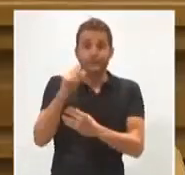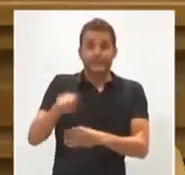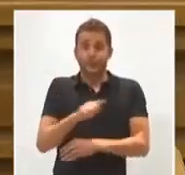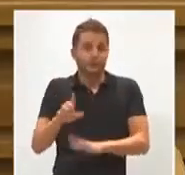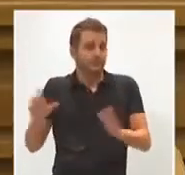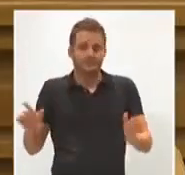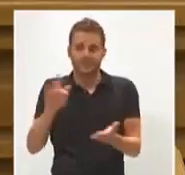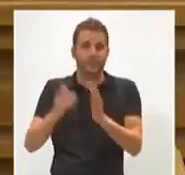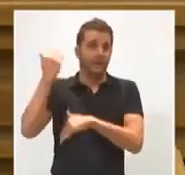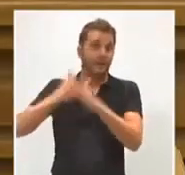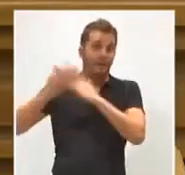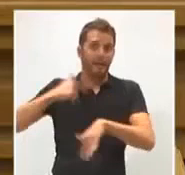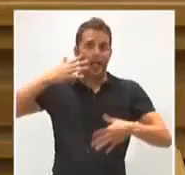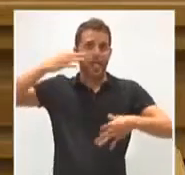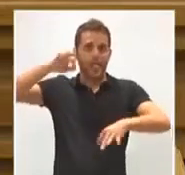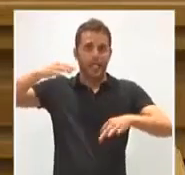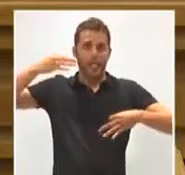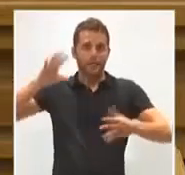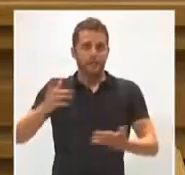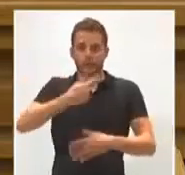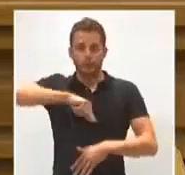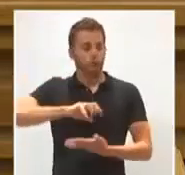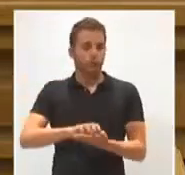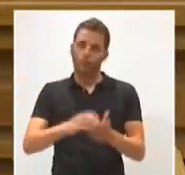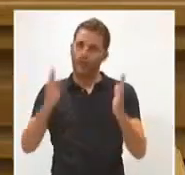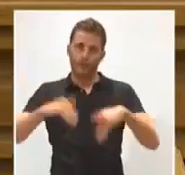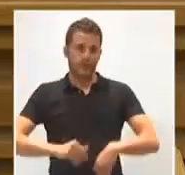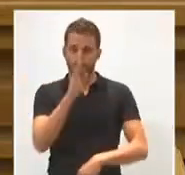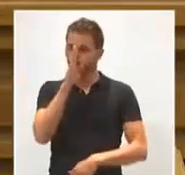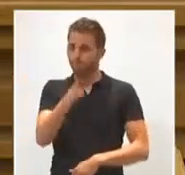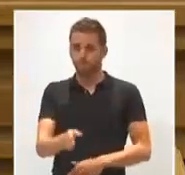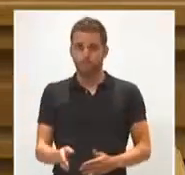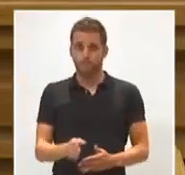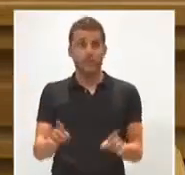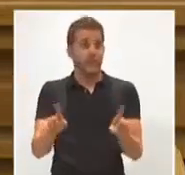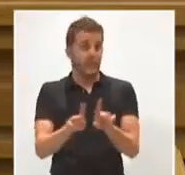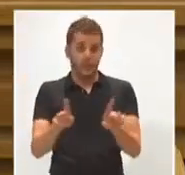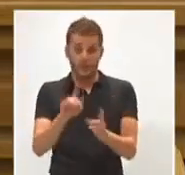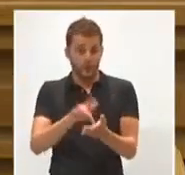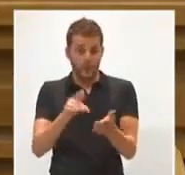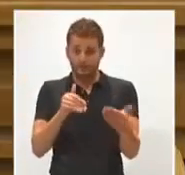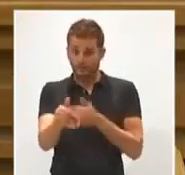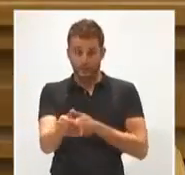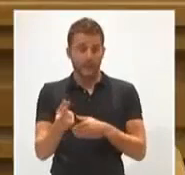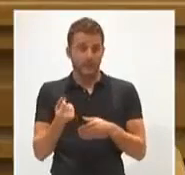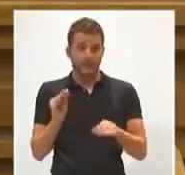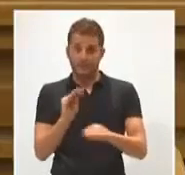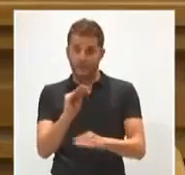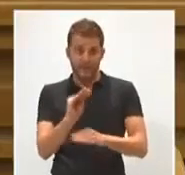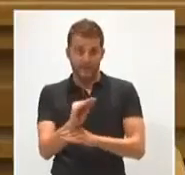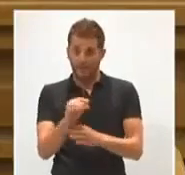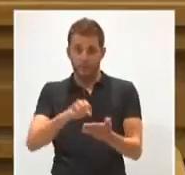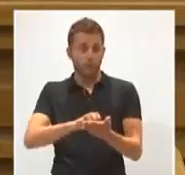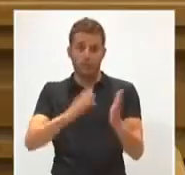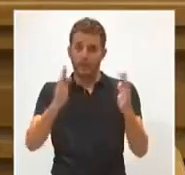evidentemente elegimos no dudar elegimos no dudar como no lo voy a hacer en la financiación porque yo tengo clarísimo